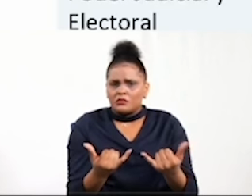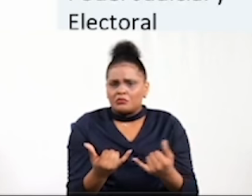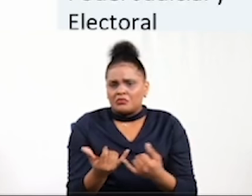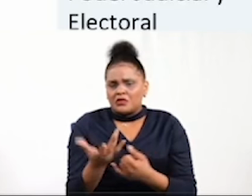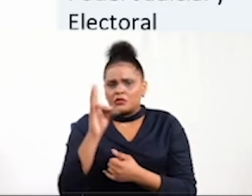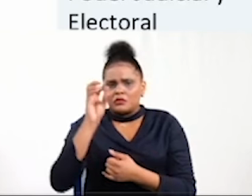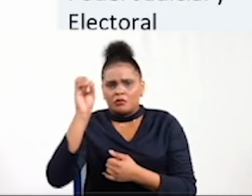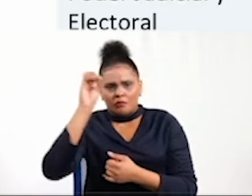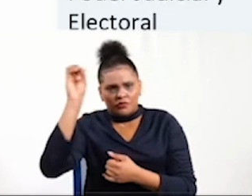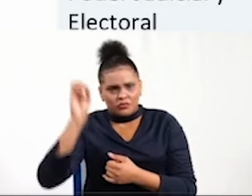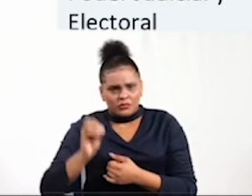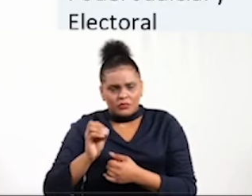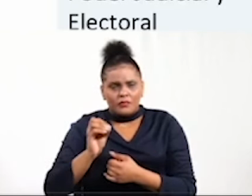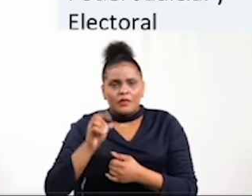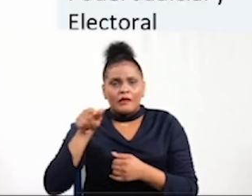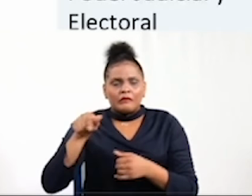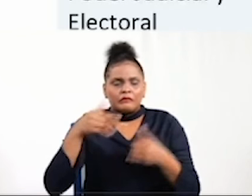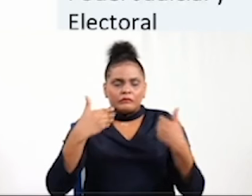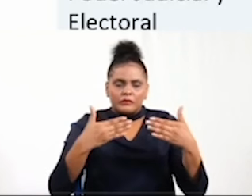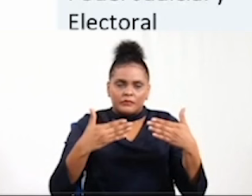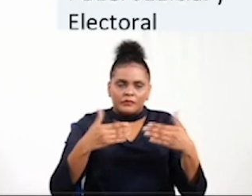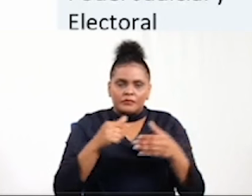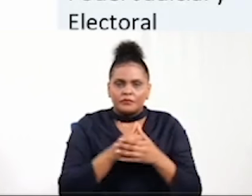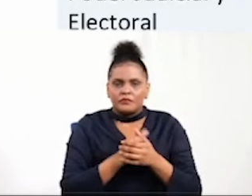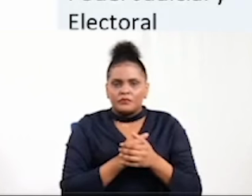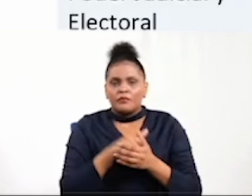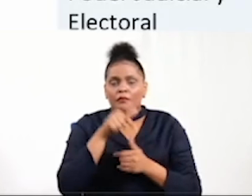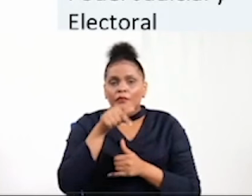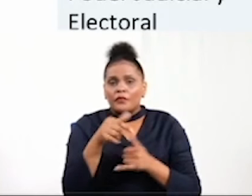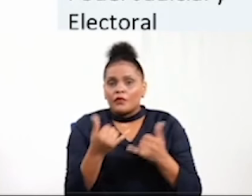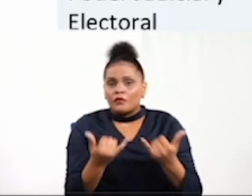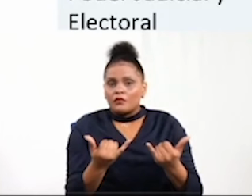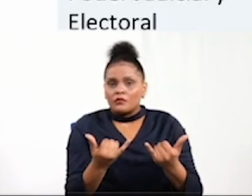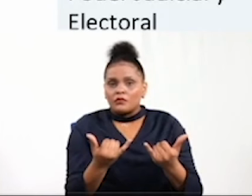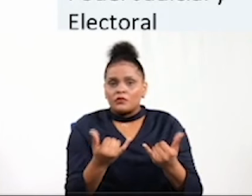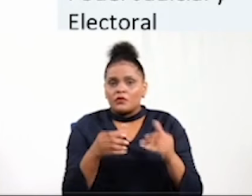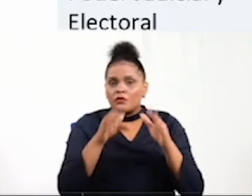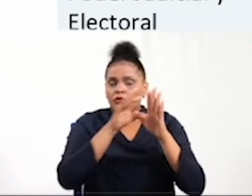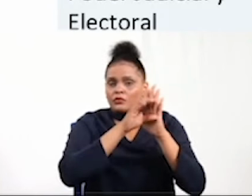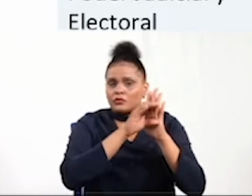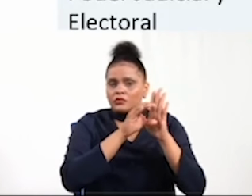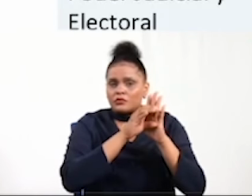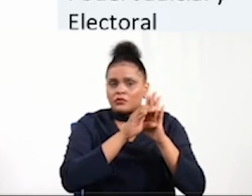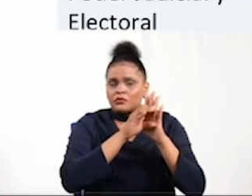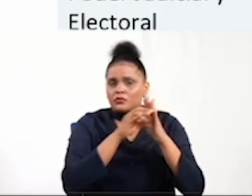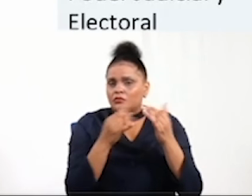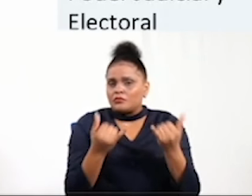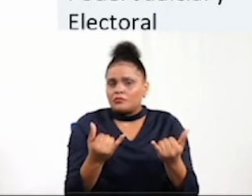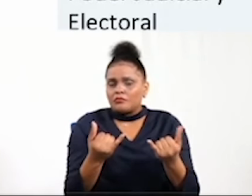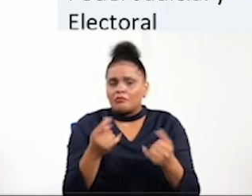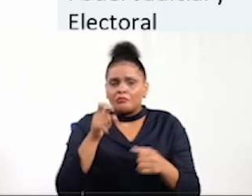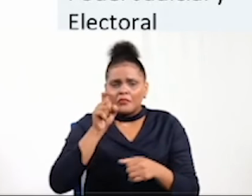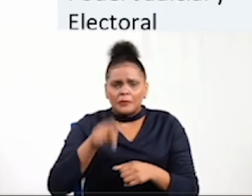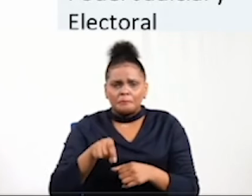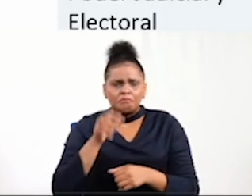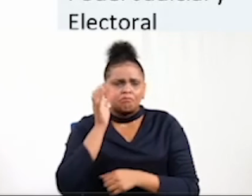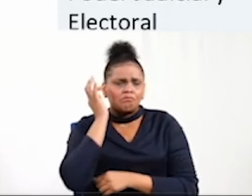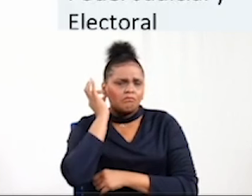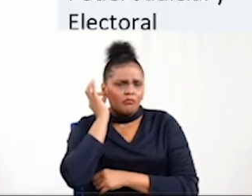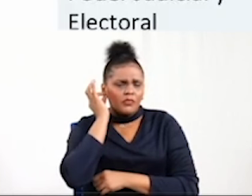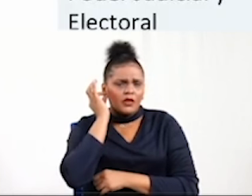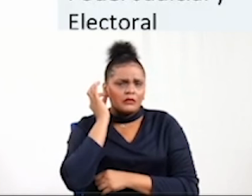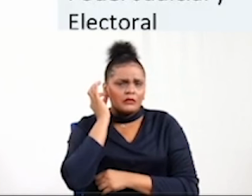ciento de mujeres panamá no y bueno si nosotros observamos la existencia de unidades de mujeres que es un